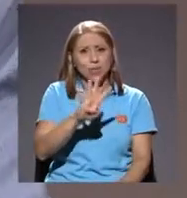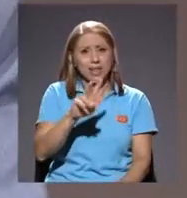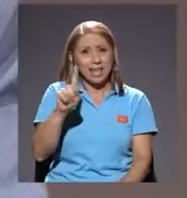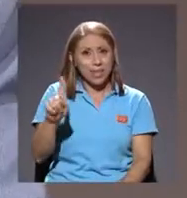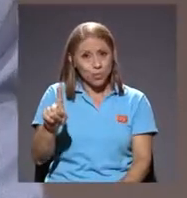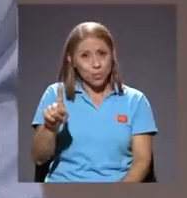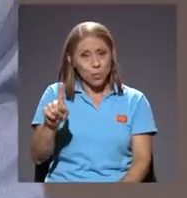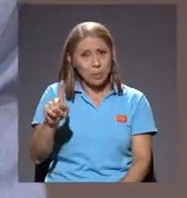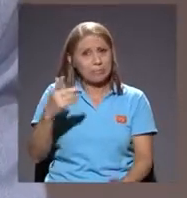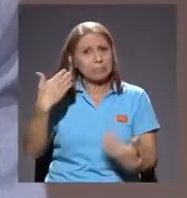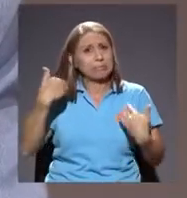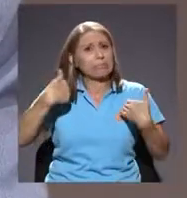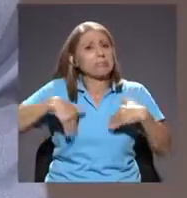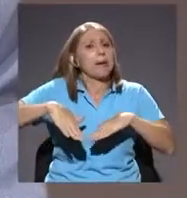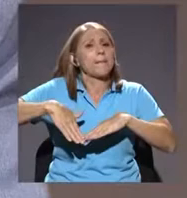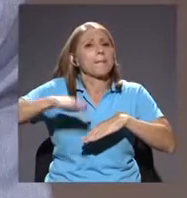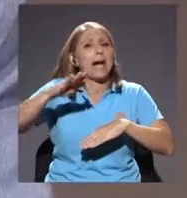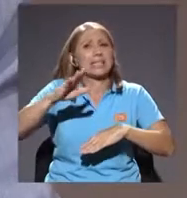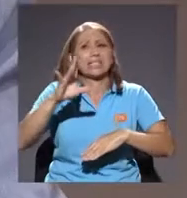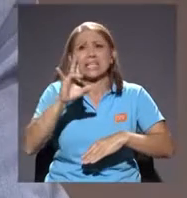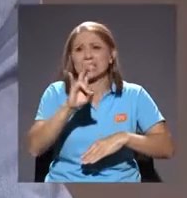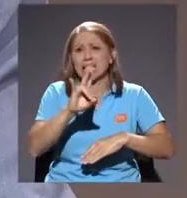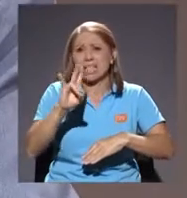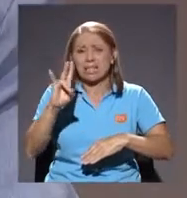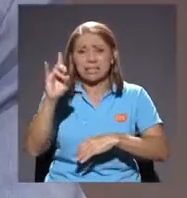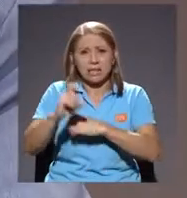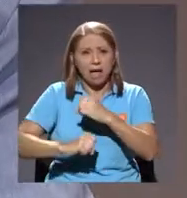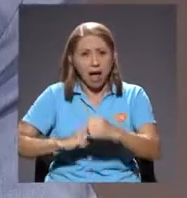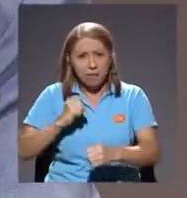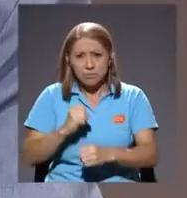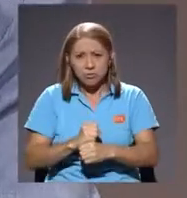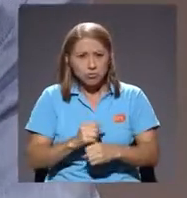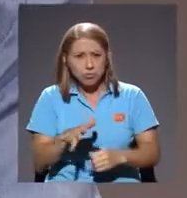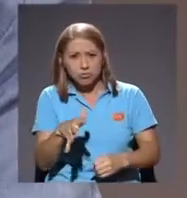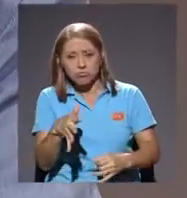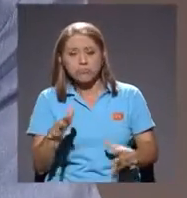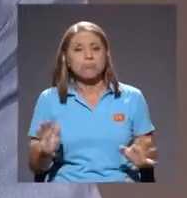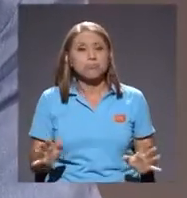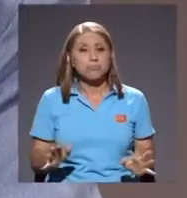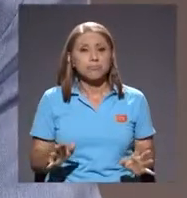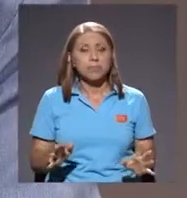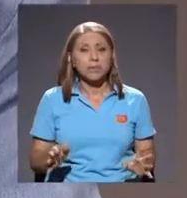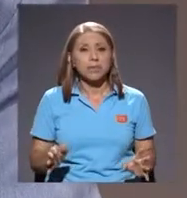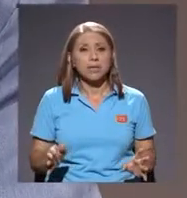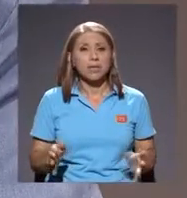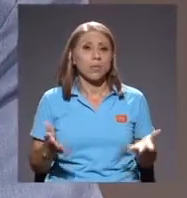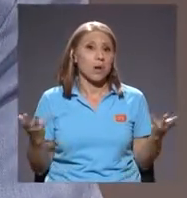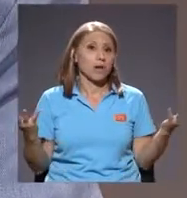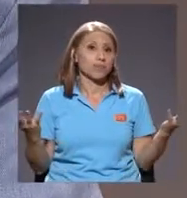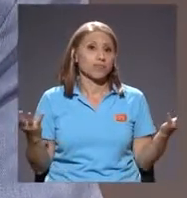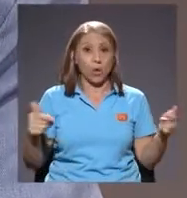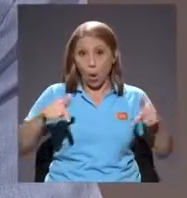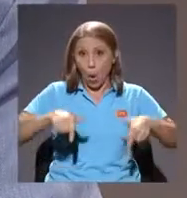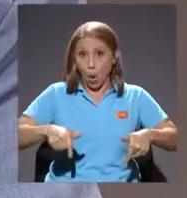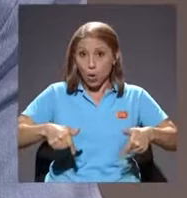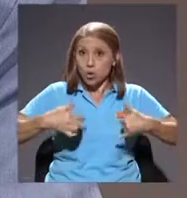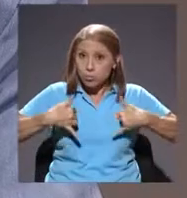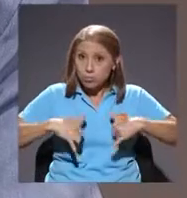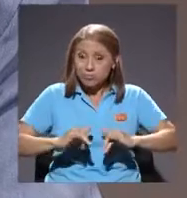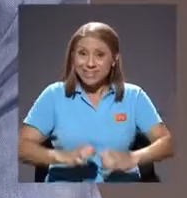de 77 años la cosa así y bueno hoy existe